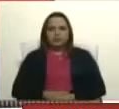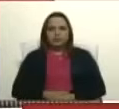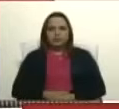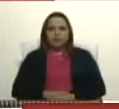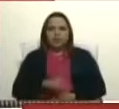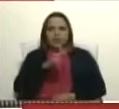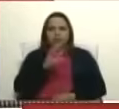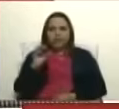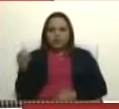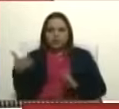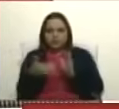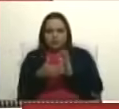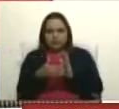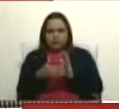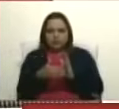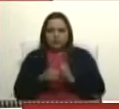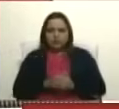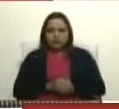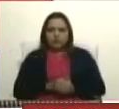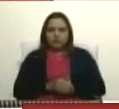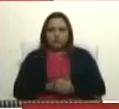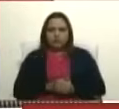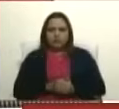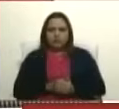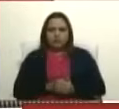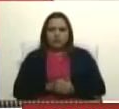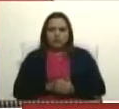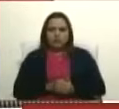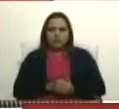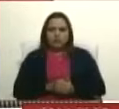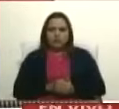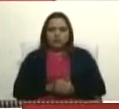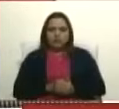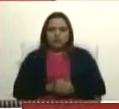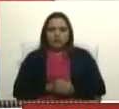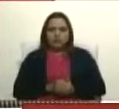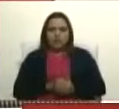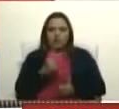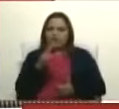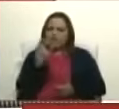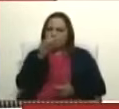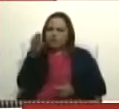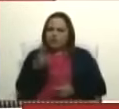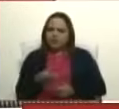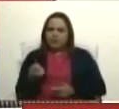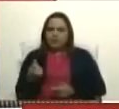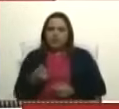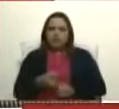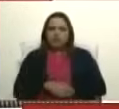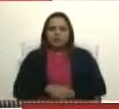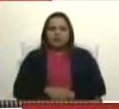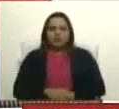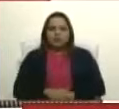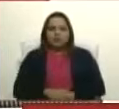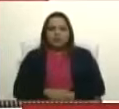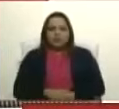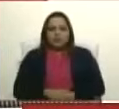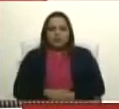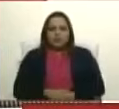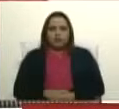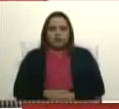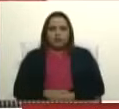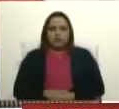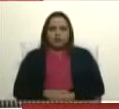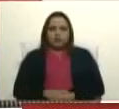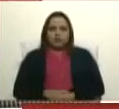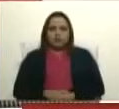200.000, perdón. Perdón, ¿cuántos? No, el 2%. Ah, correcto. Sí,